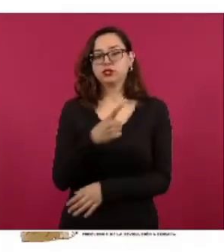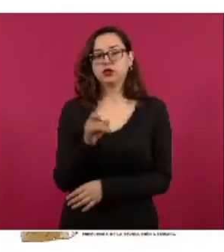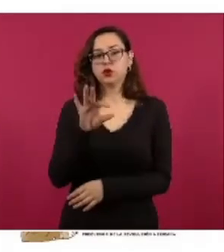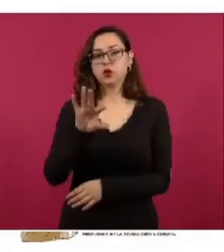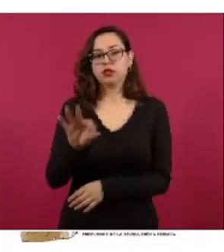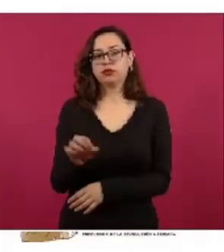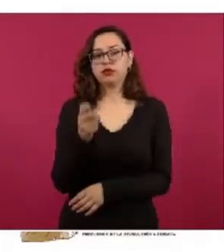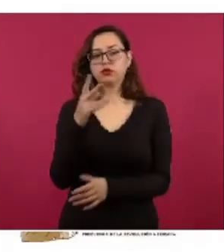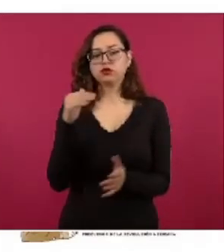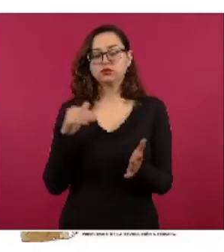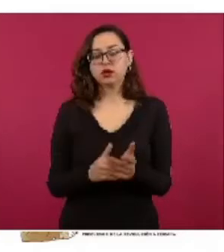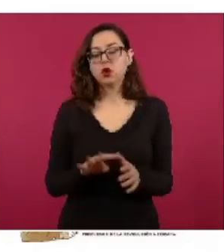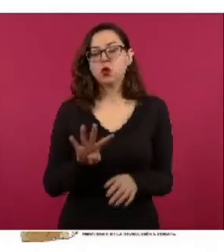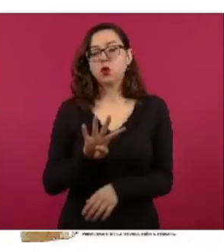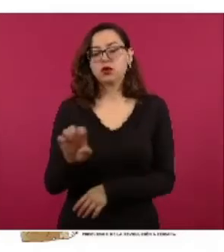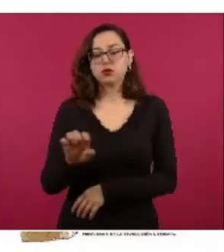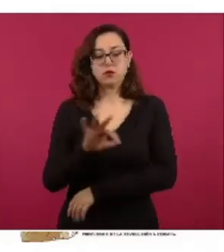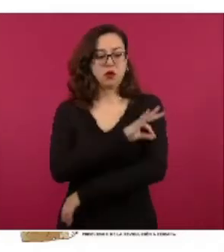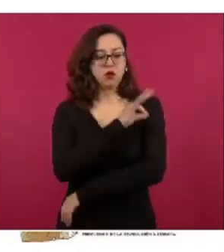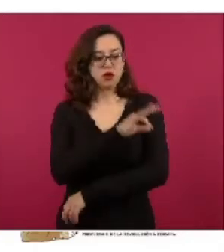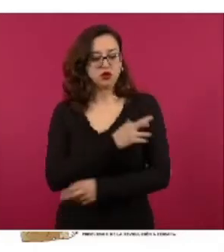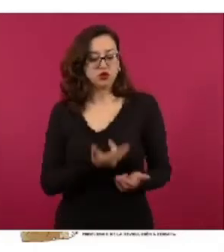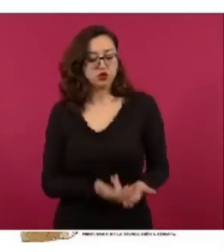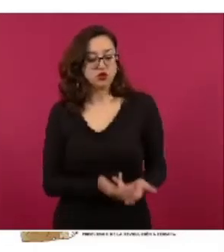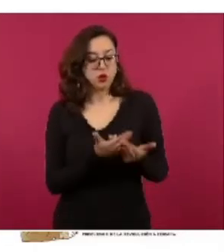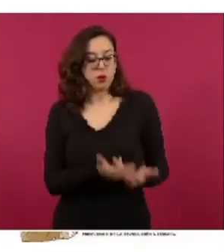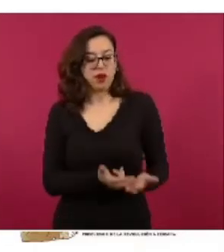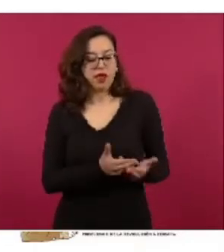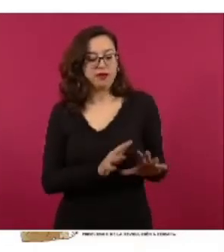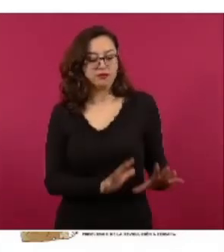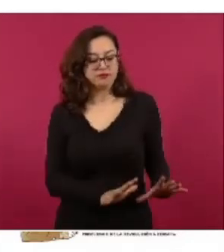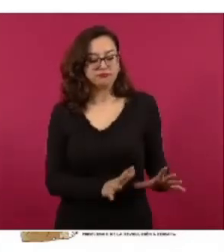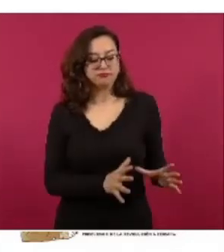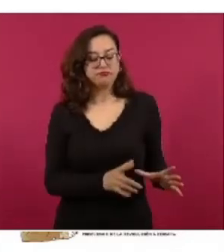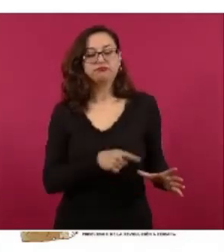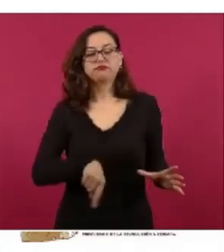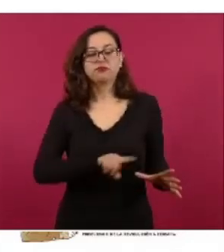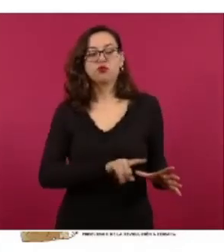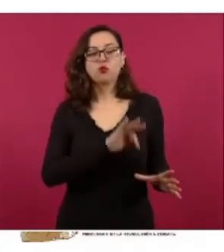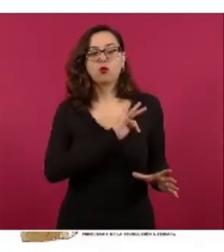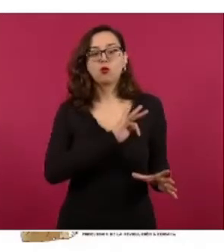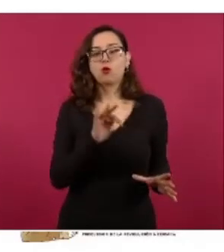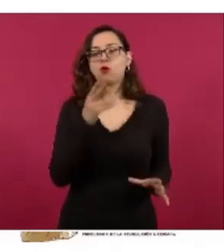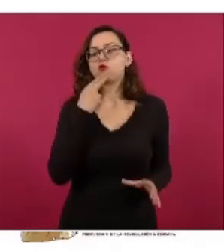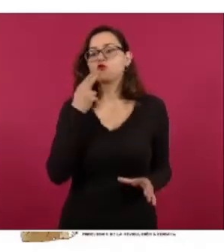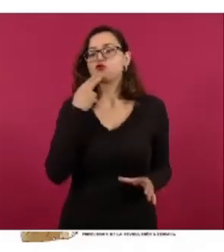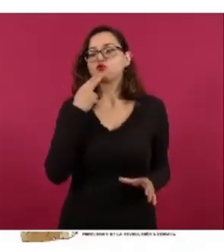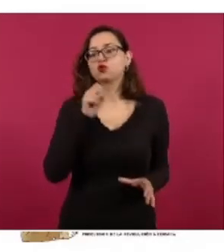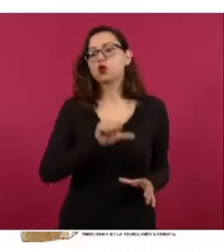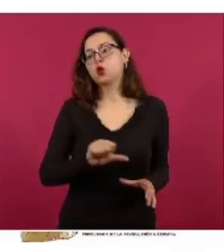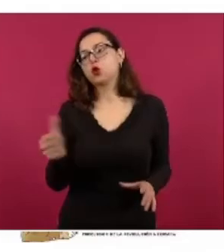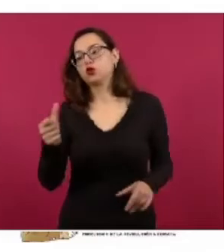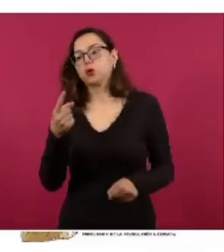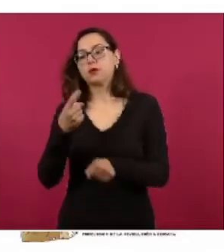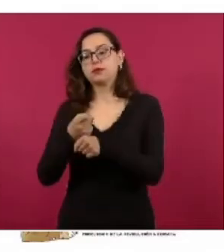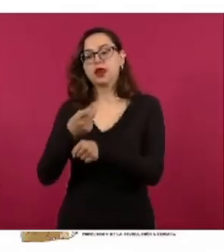1.142.400 vacunas que en su momento se usarán para cubrir primera y segunda dosis